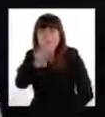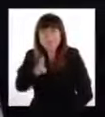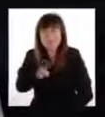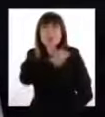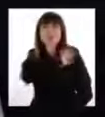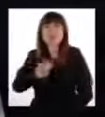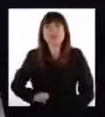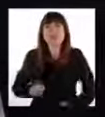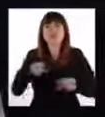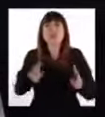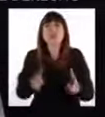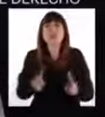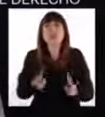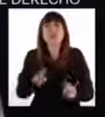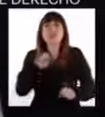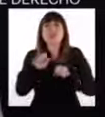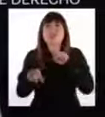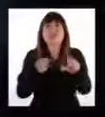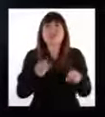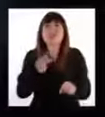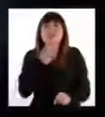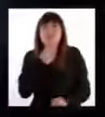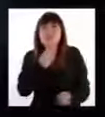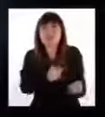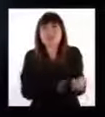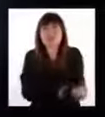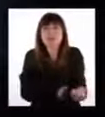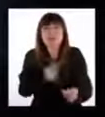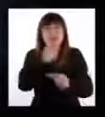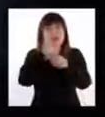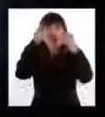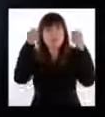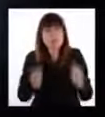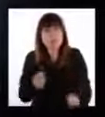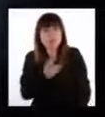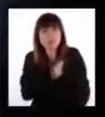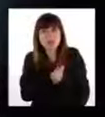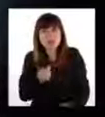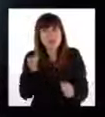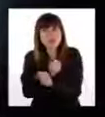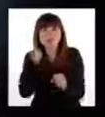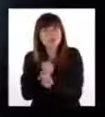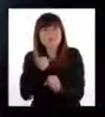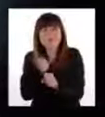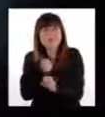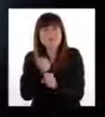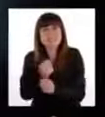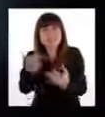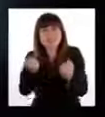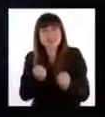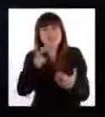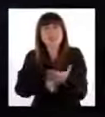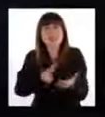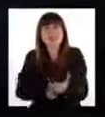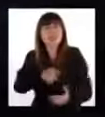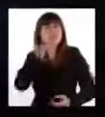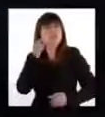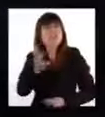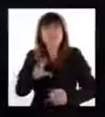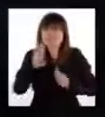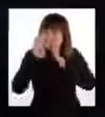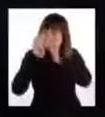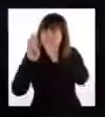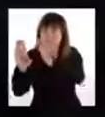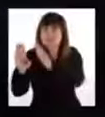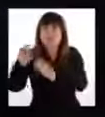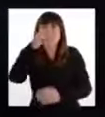al estado de derecho la defensa de la familia de la vida las campañas del miedo ya no funcionan lo único que sirve es la verdad solo con la